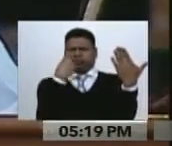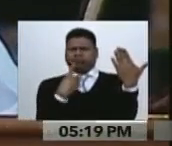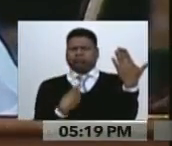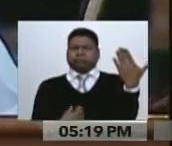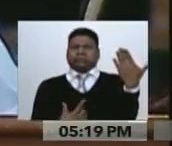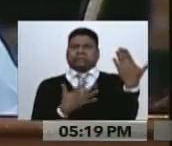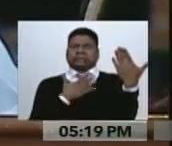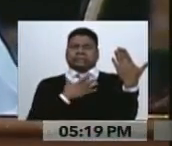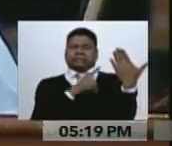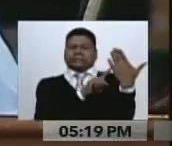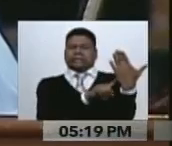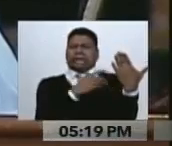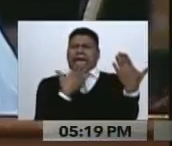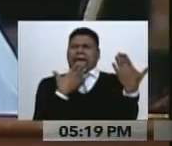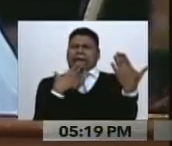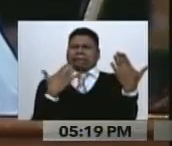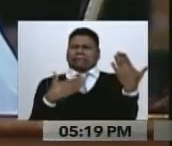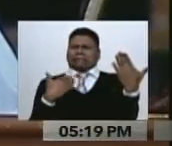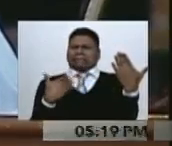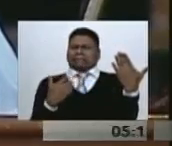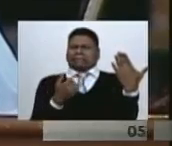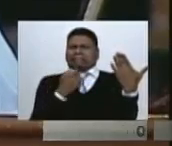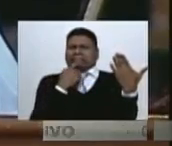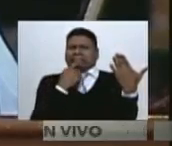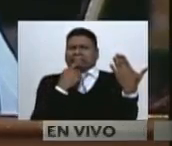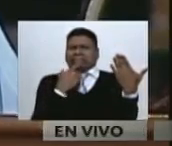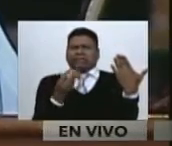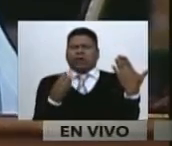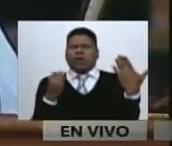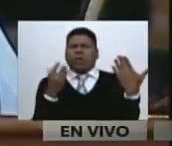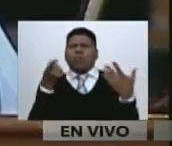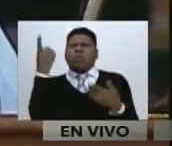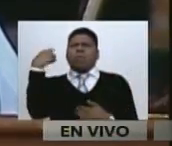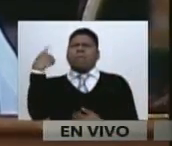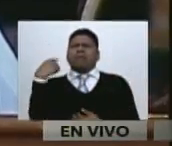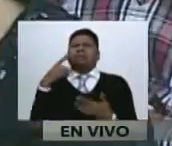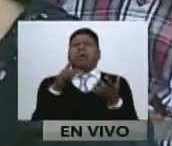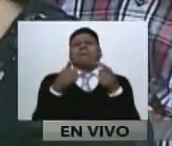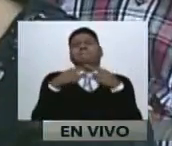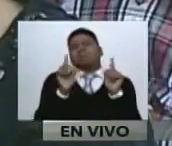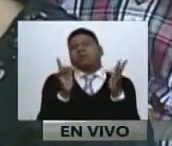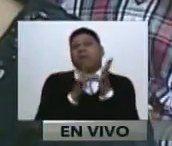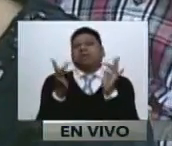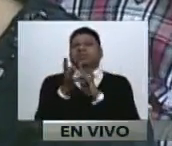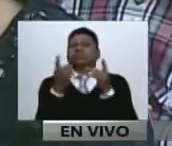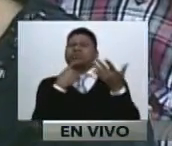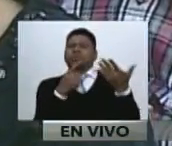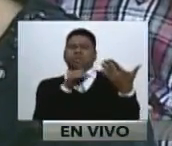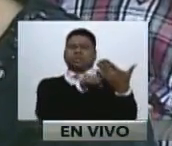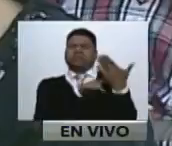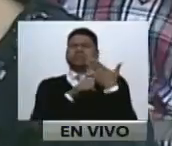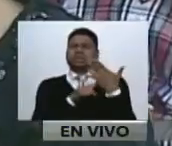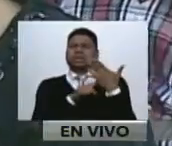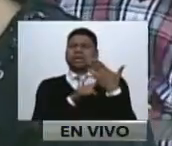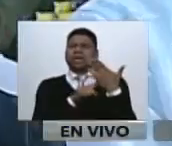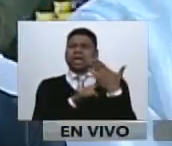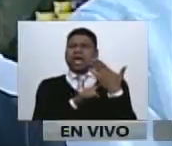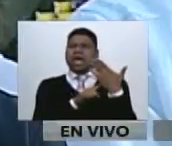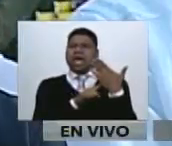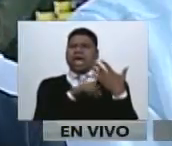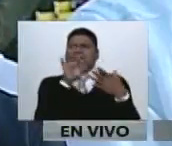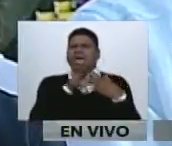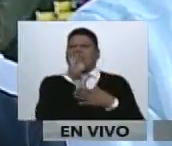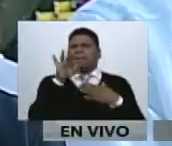un acontecimiento del pasado, pero Jesús nos dice que el Espíritu